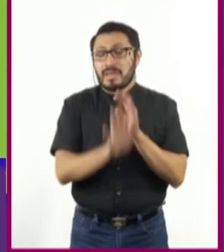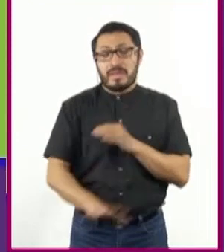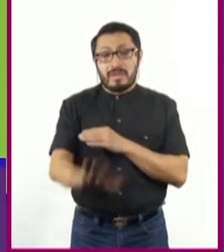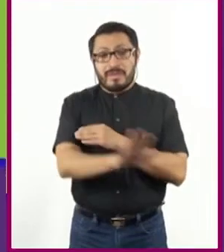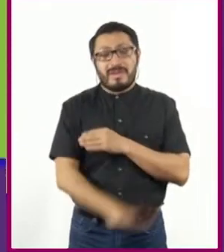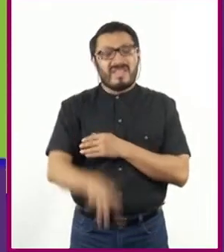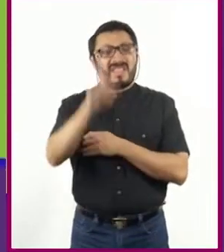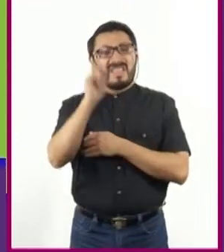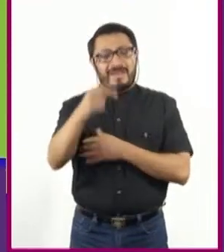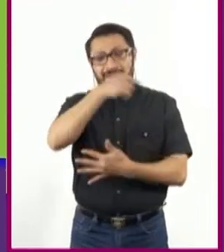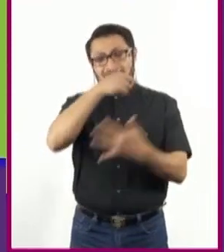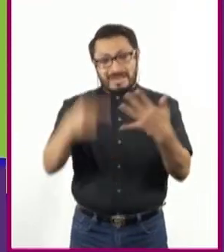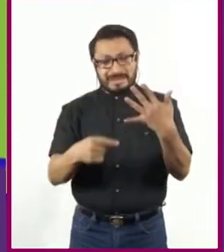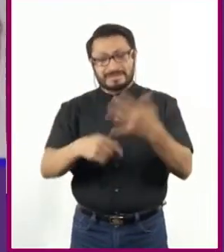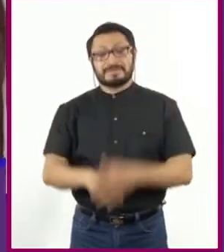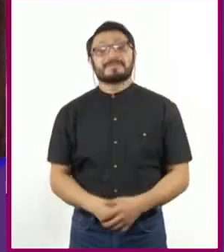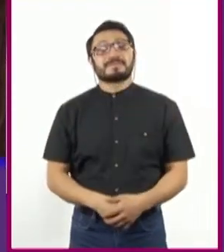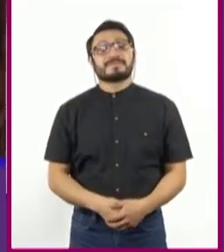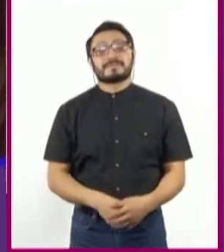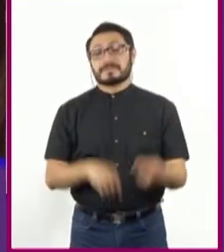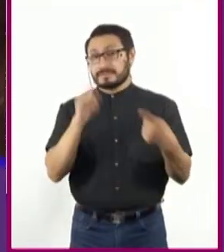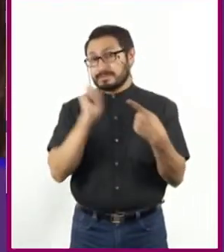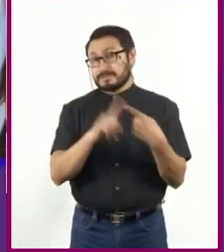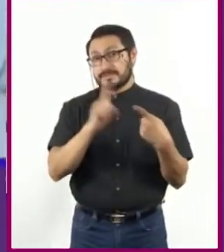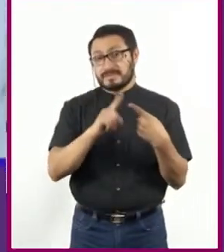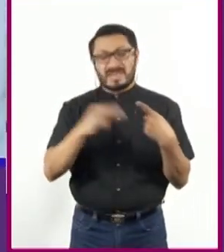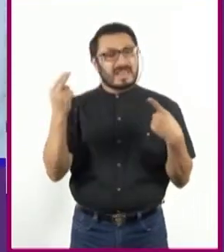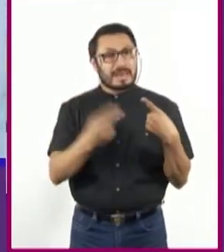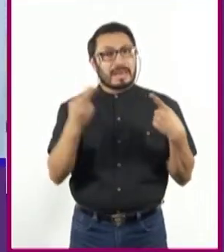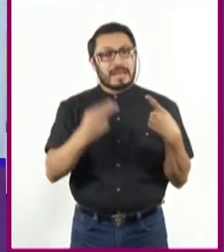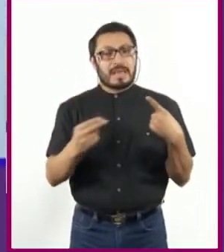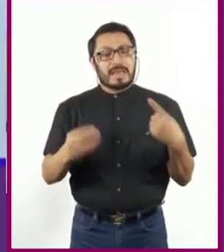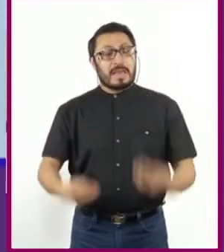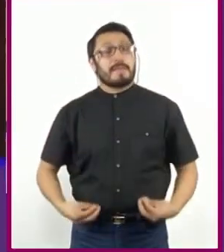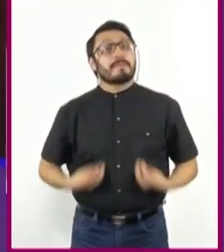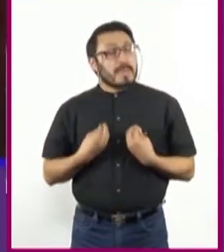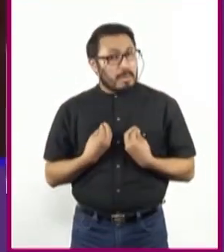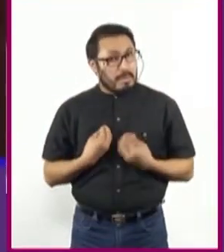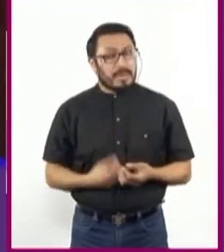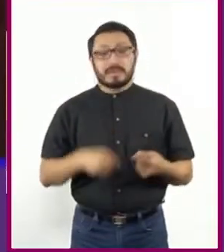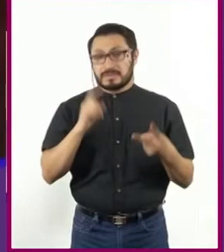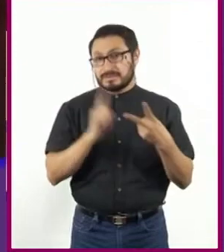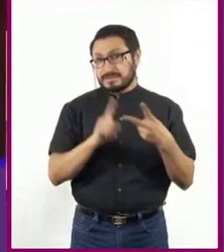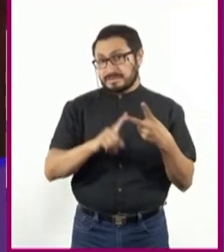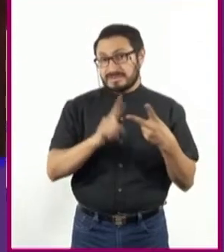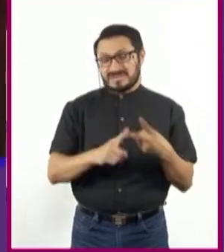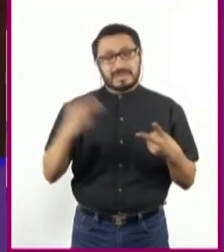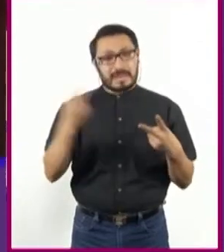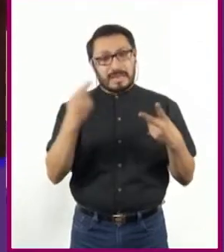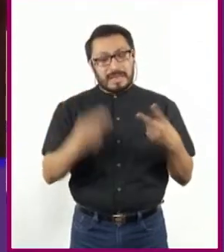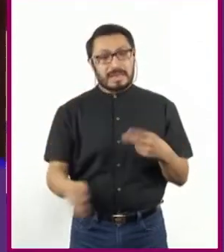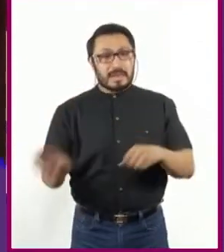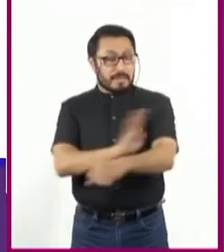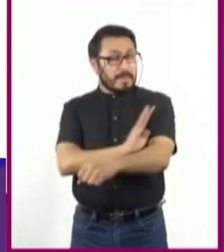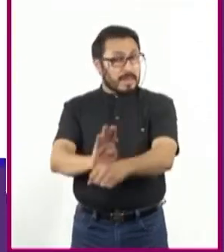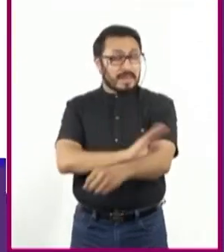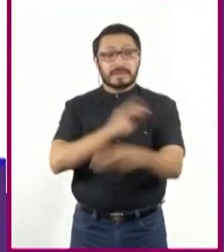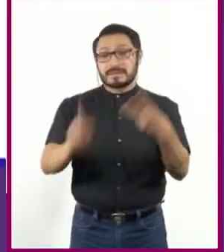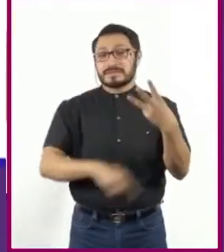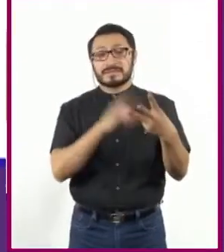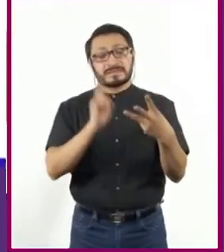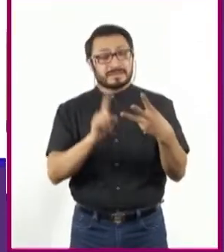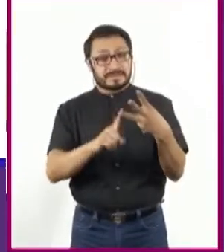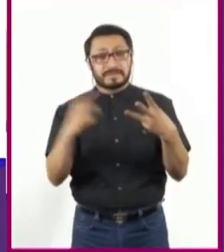a las siguientes 5 necesidades. 1. Necesidad de supervivencia. 2. Necesidad de bienestar.